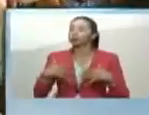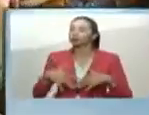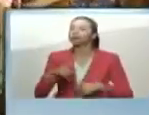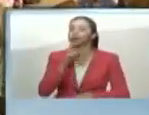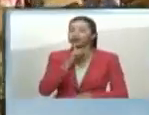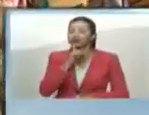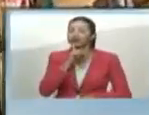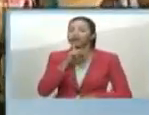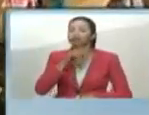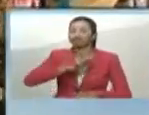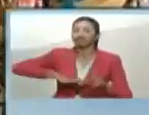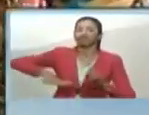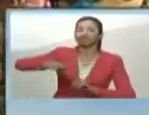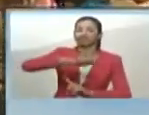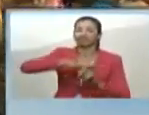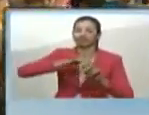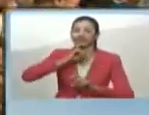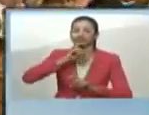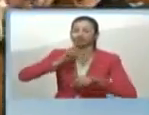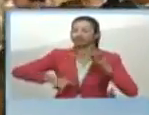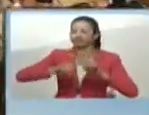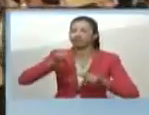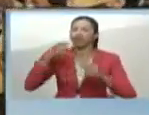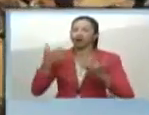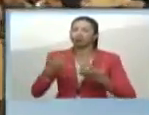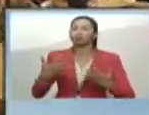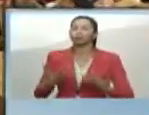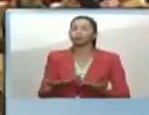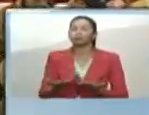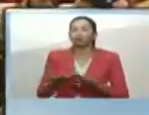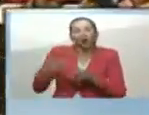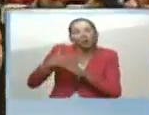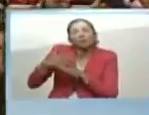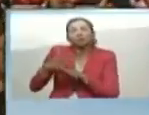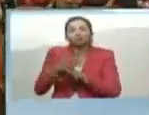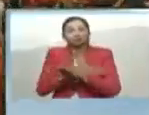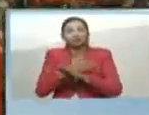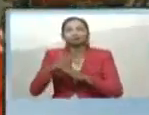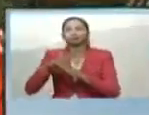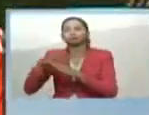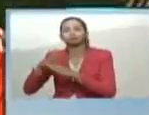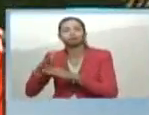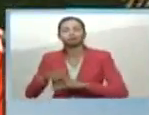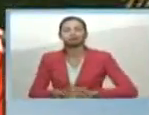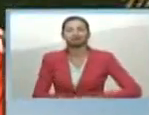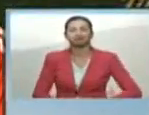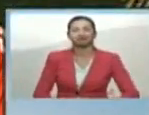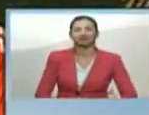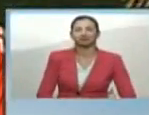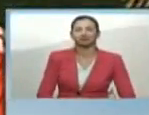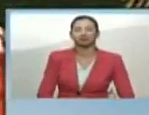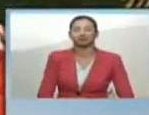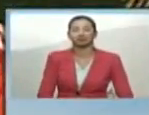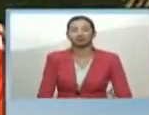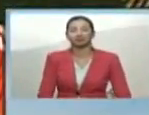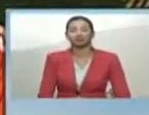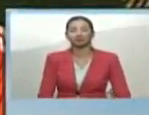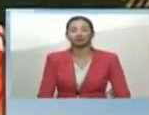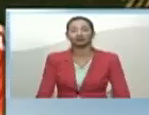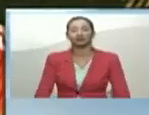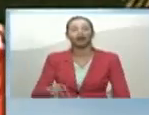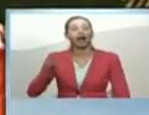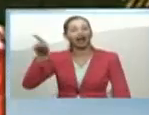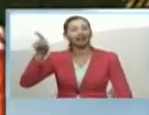así que ya hemos estado compartiendo un rato mientras le dimos el pase al teatro Bolívar